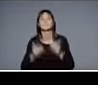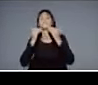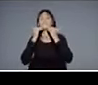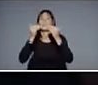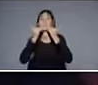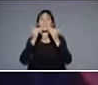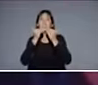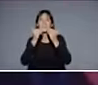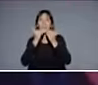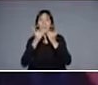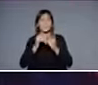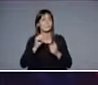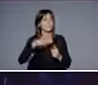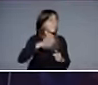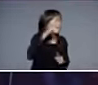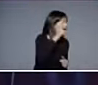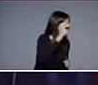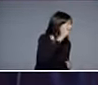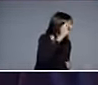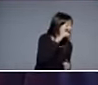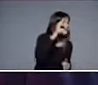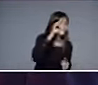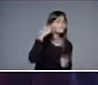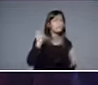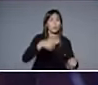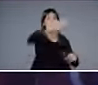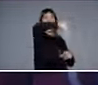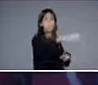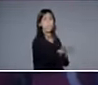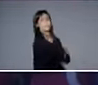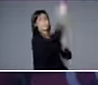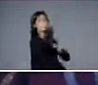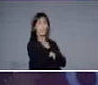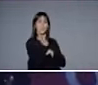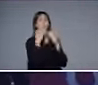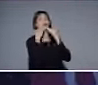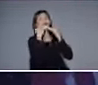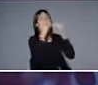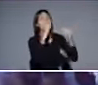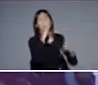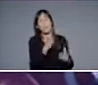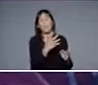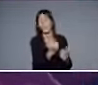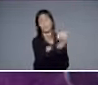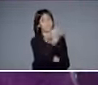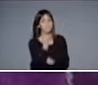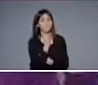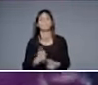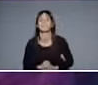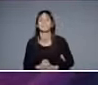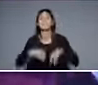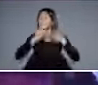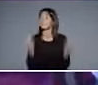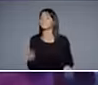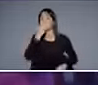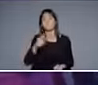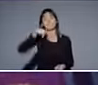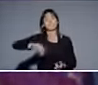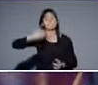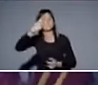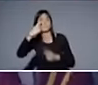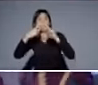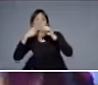Muchísimas gracias, gran coro, se escuchaban más ustedes que nosotros aquí arriba. Muchas gracias por hacer ese coro tan estupendo. Bueno, vamos a cantar nuestra